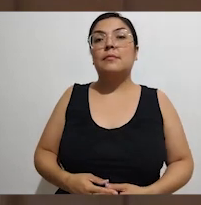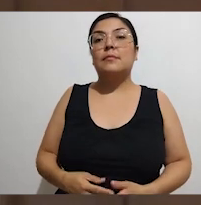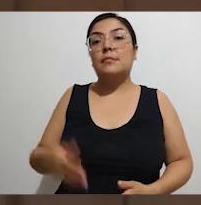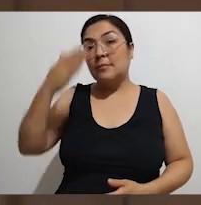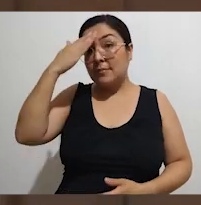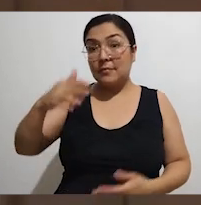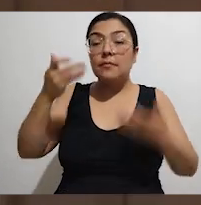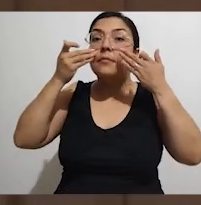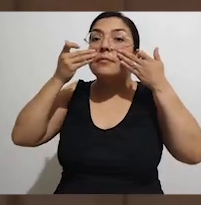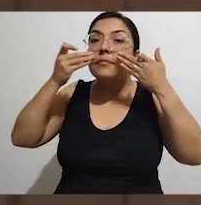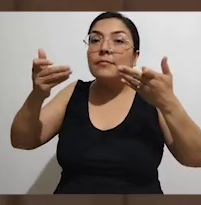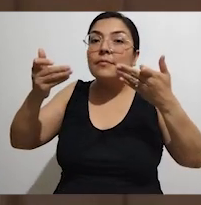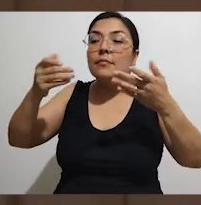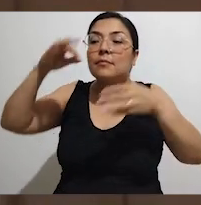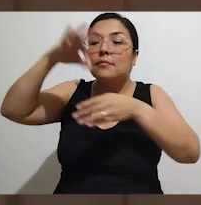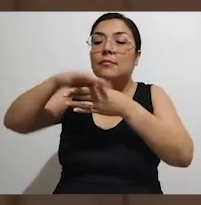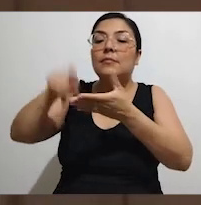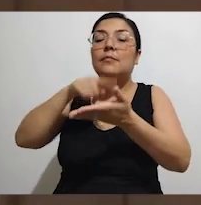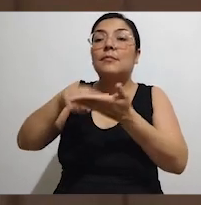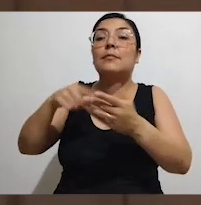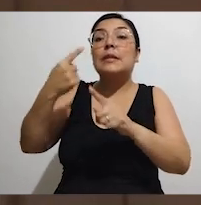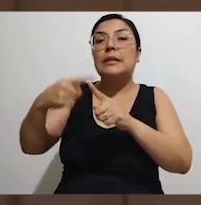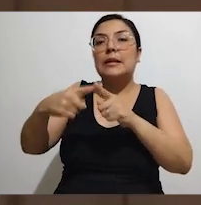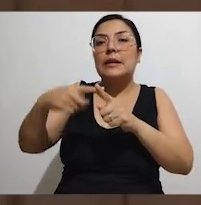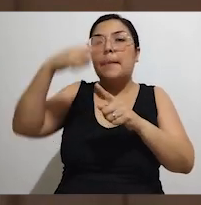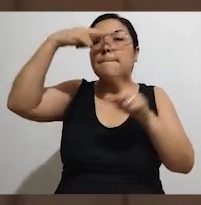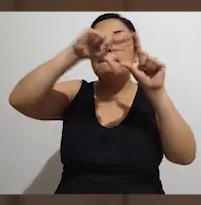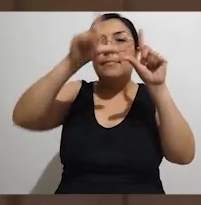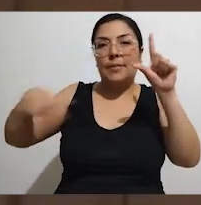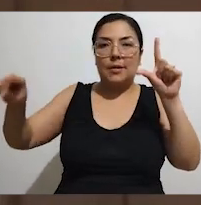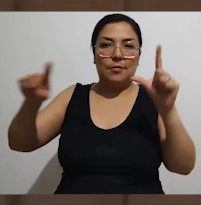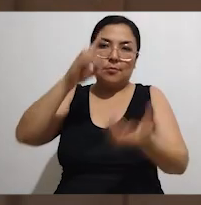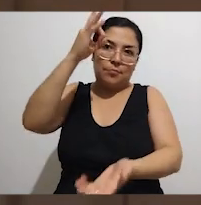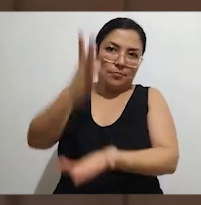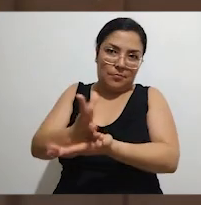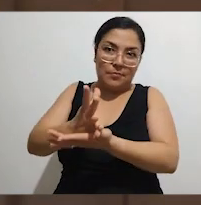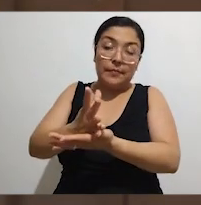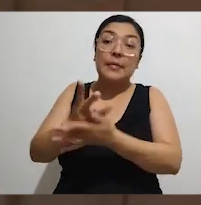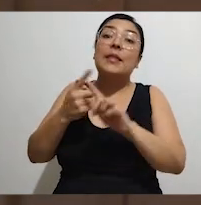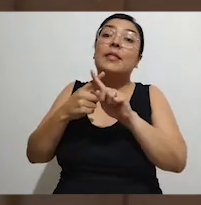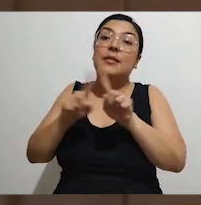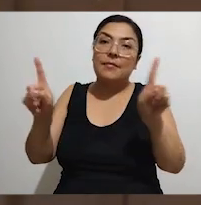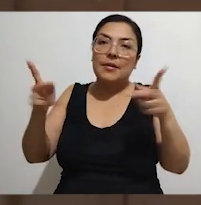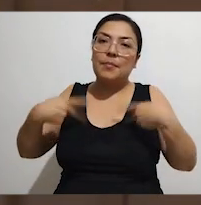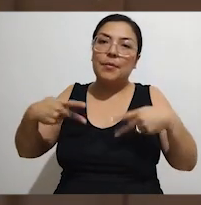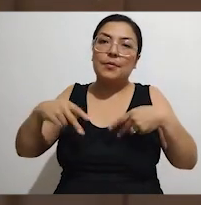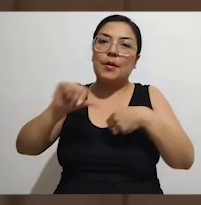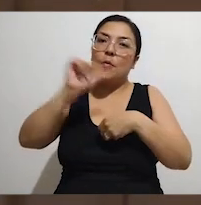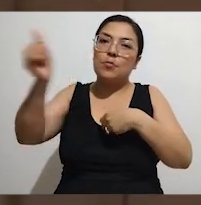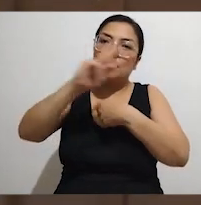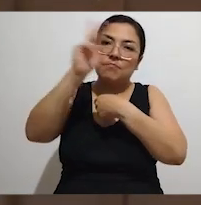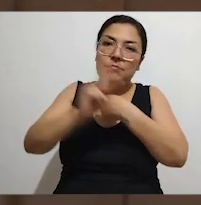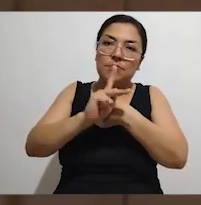está reservada para la ciudadanía mexicana. Las personas extranjeras entran en una clasificación